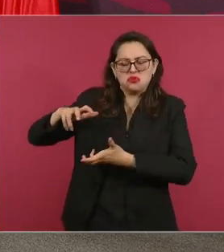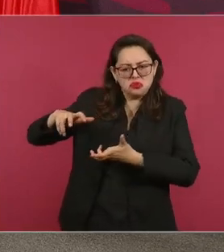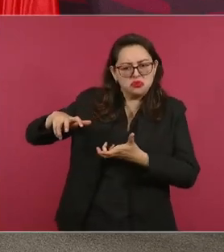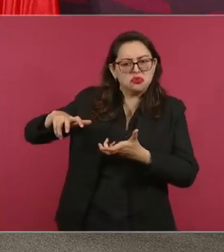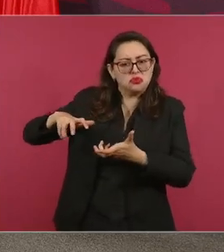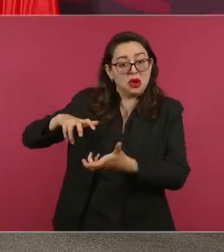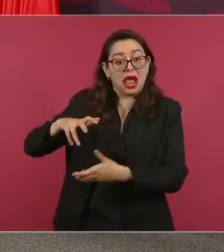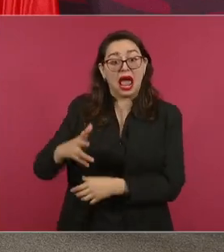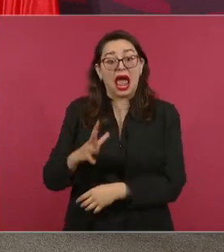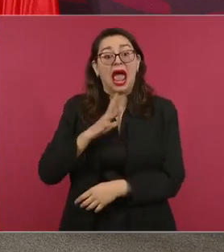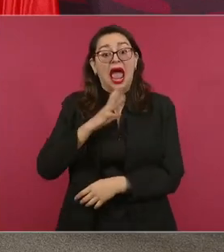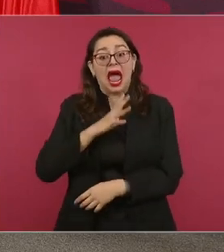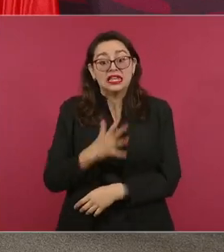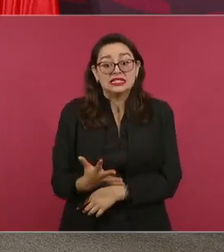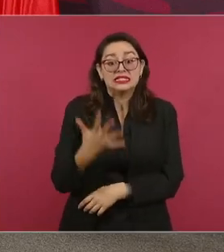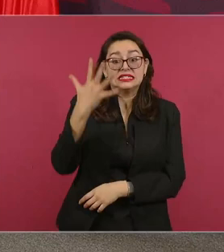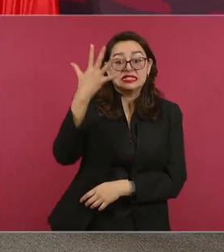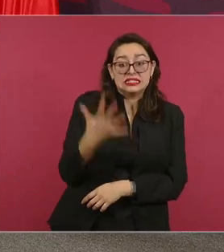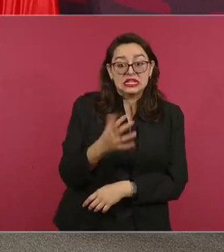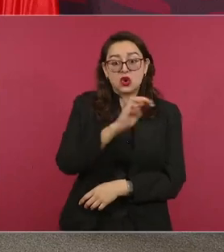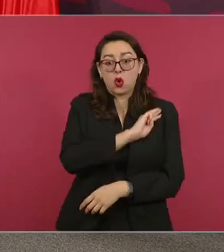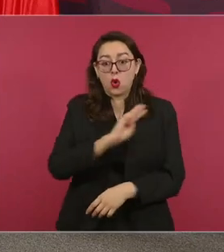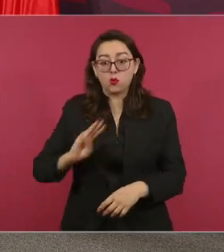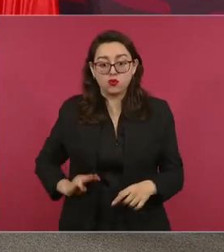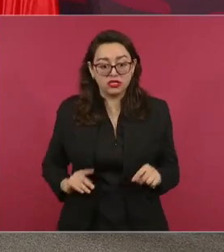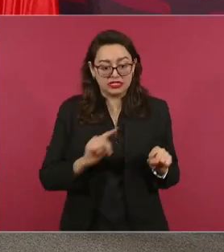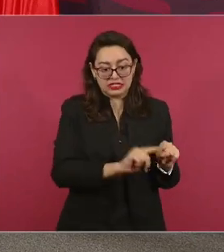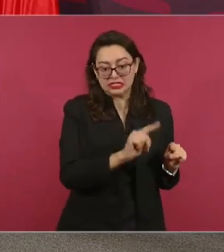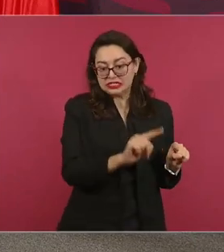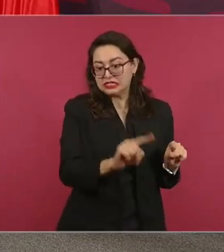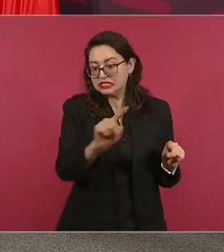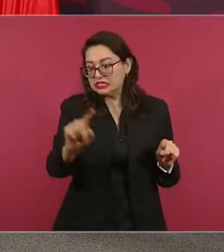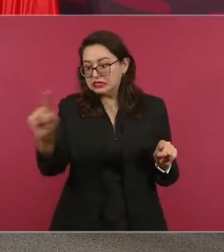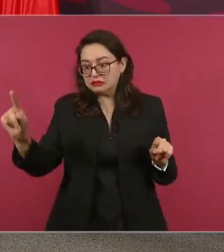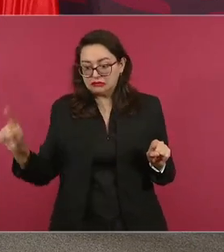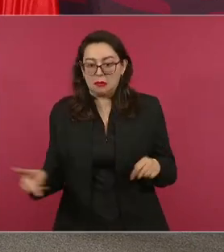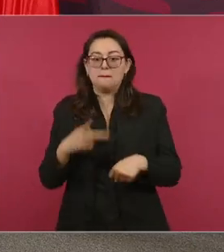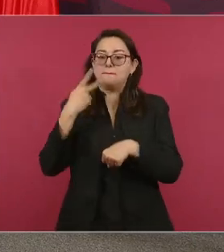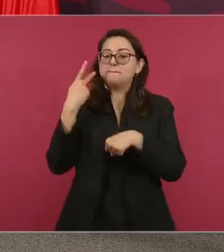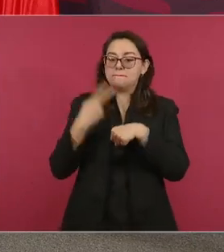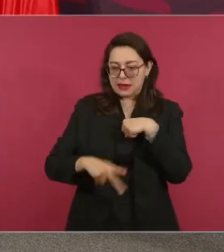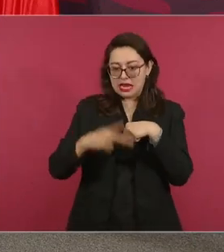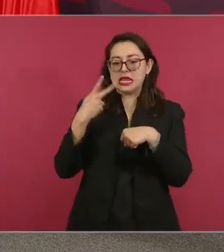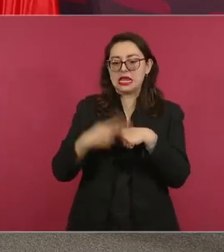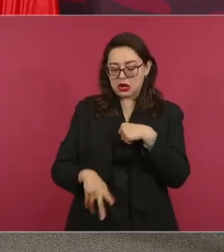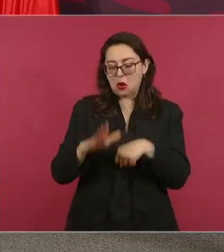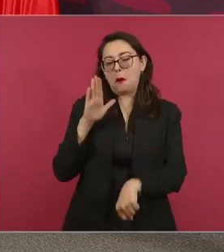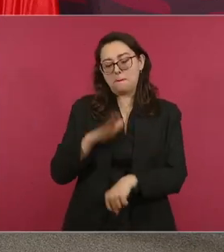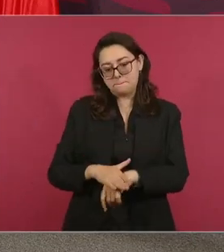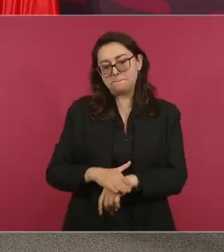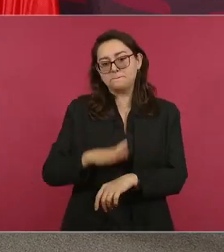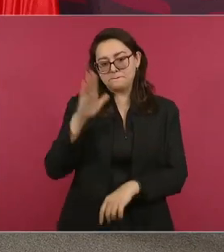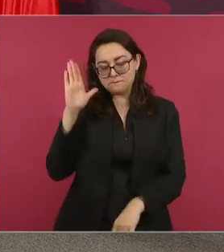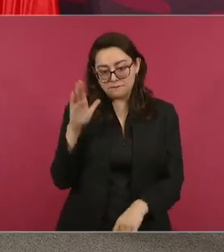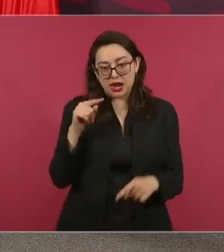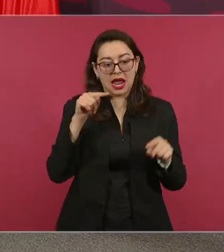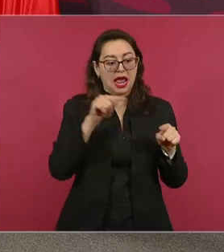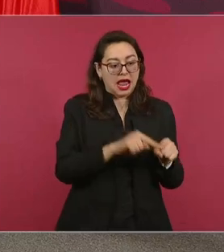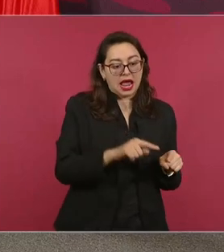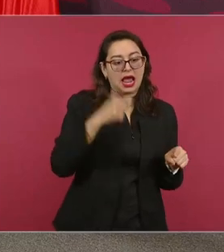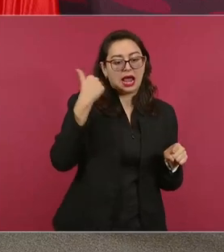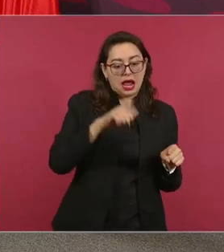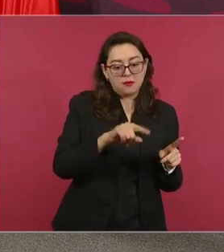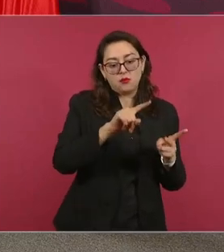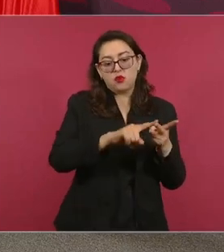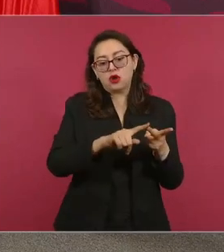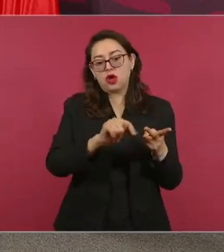la trayectoria de impacto, el puerto de Acapulco principalmente, Coyuca de Benítez, que es colindante con el municipio de Acapulco, también Benito Juárez,